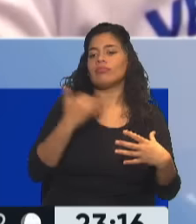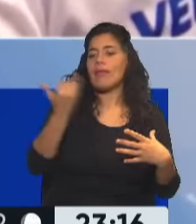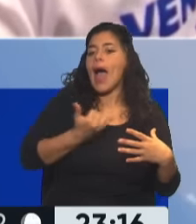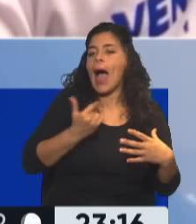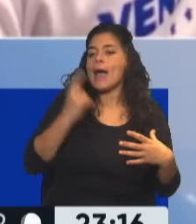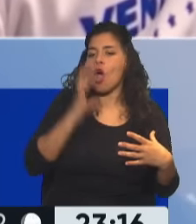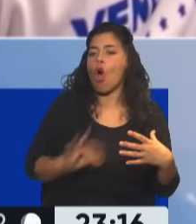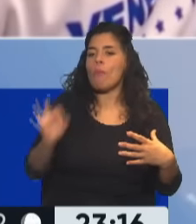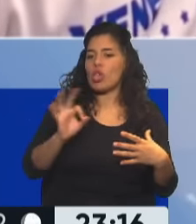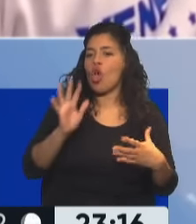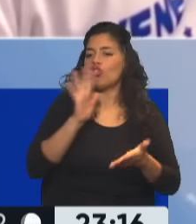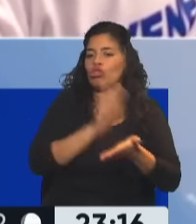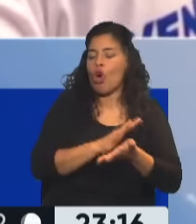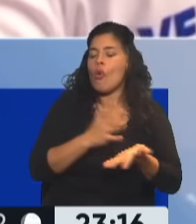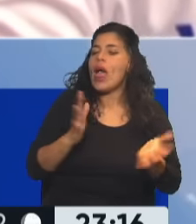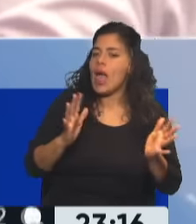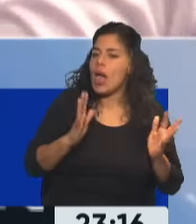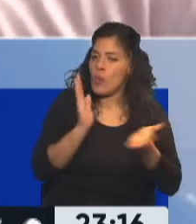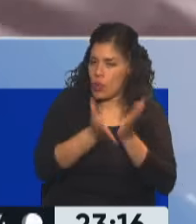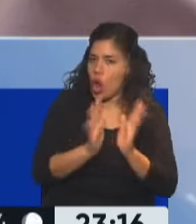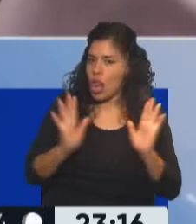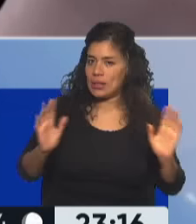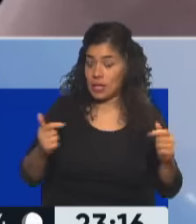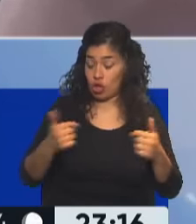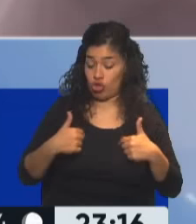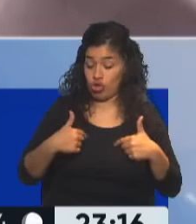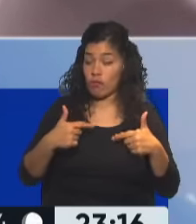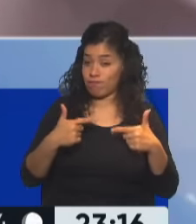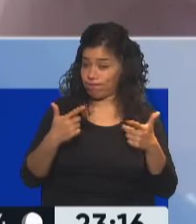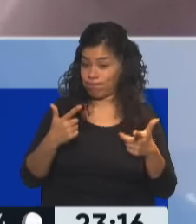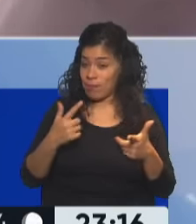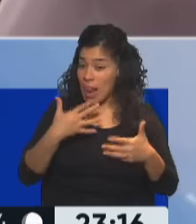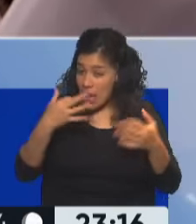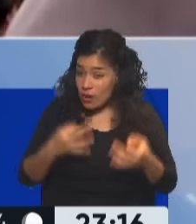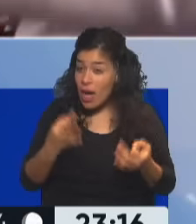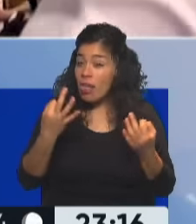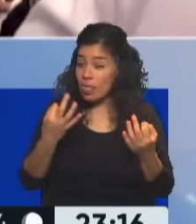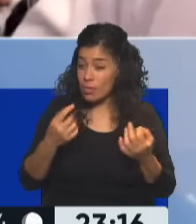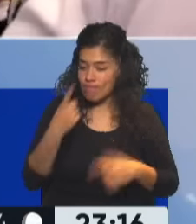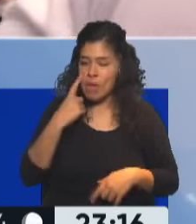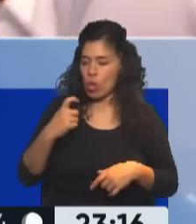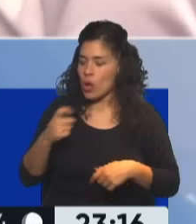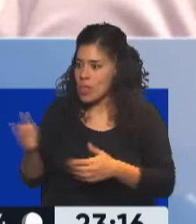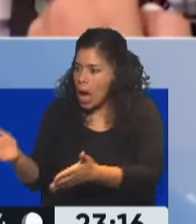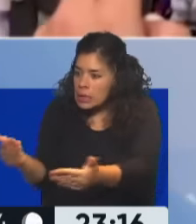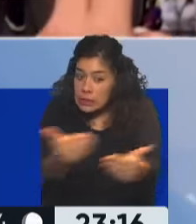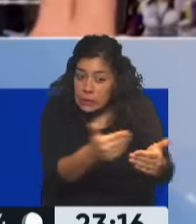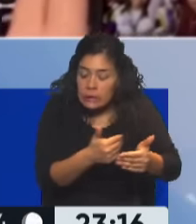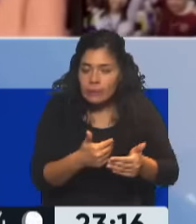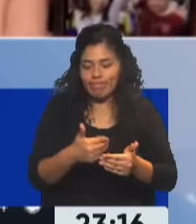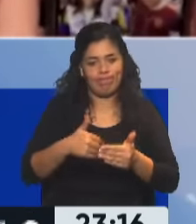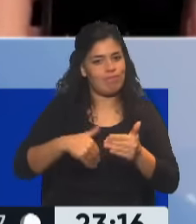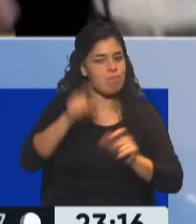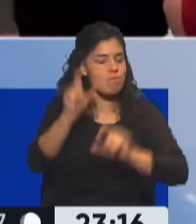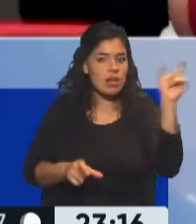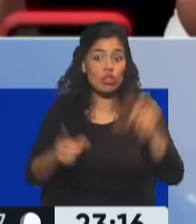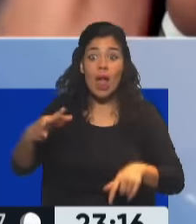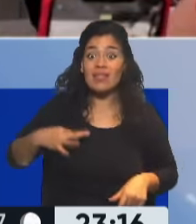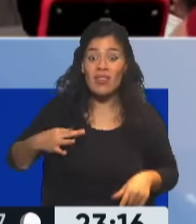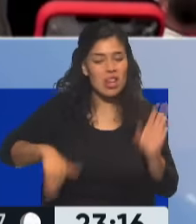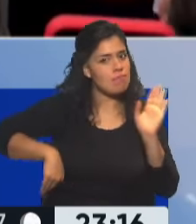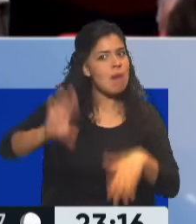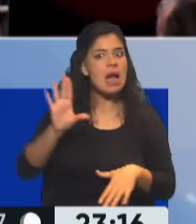respecto a la oposición. Yo diría que lo que más destacaban en cuanto al clima es ese temor de lo que puede llegar a pasar el domingo